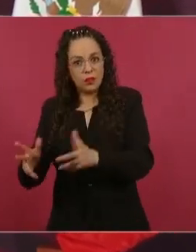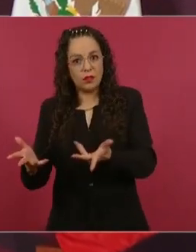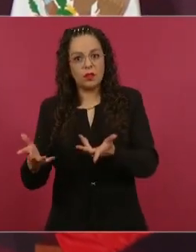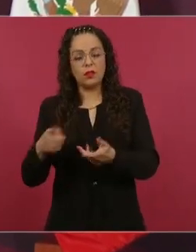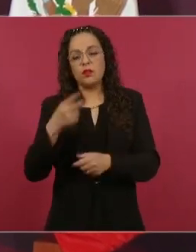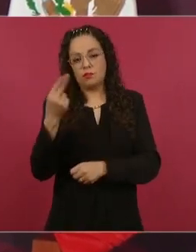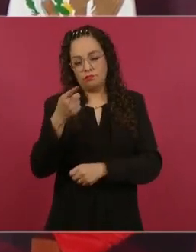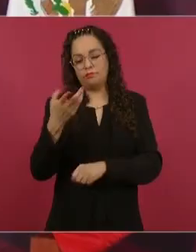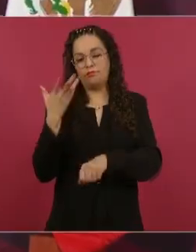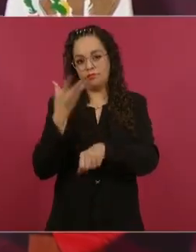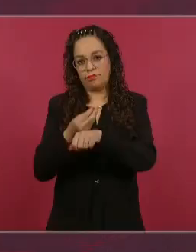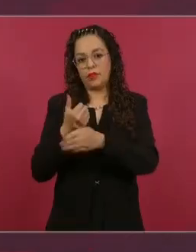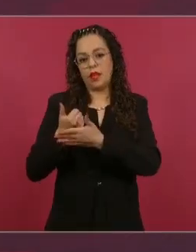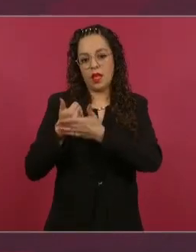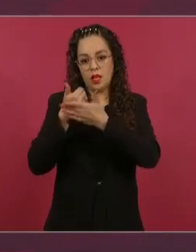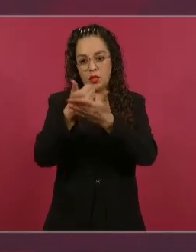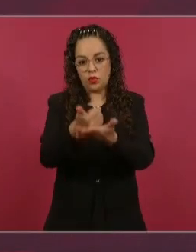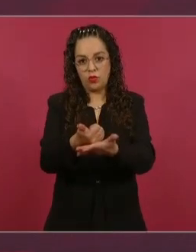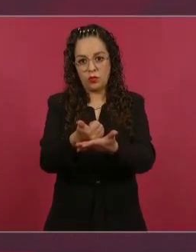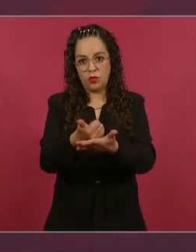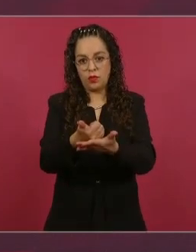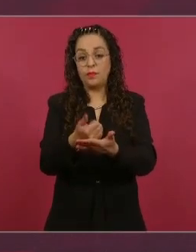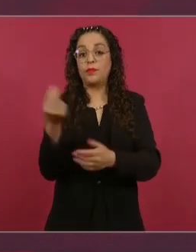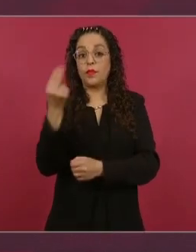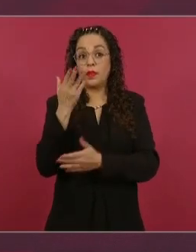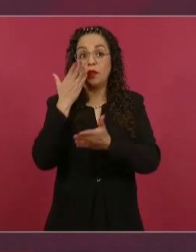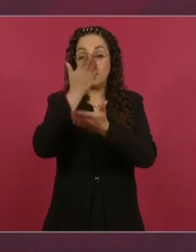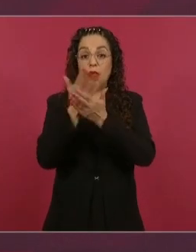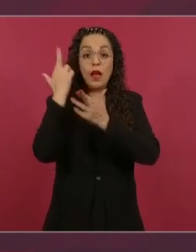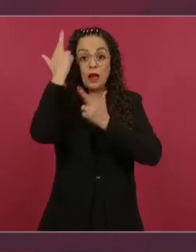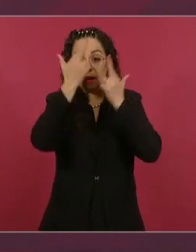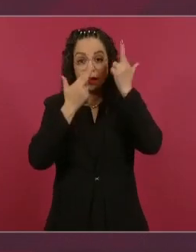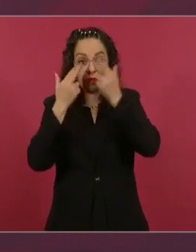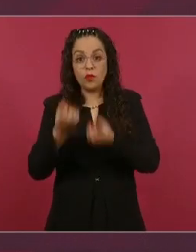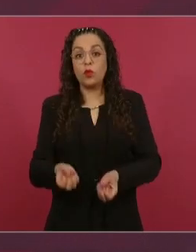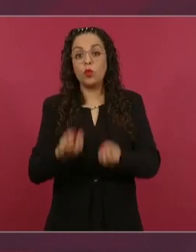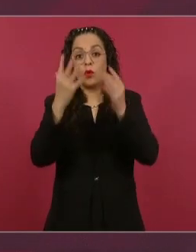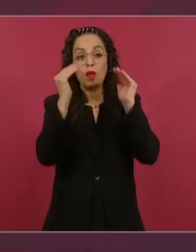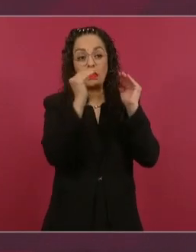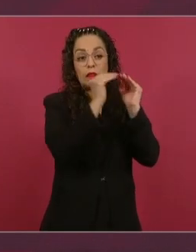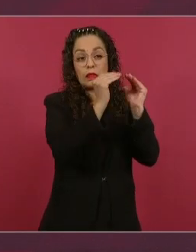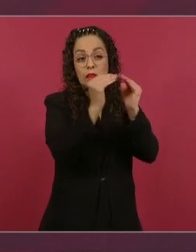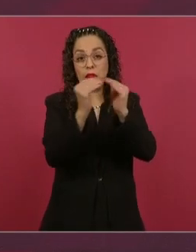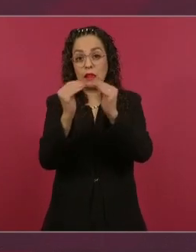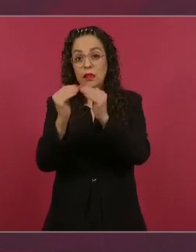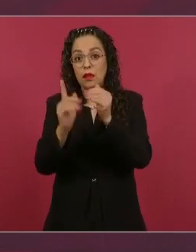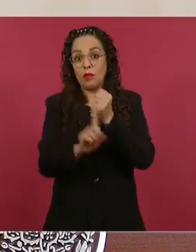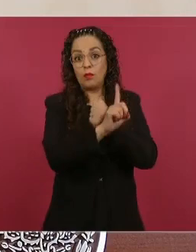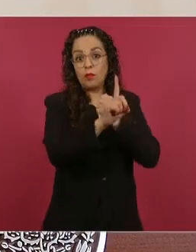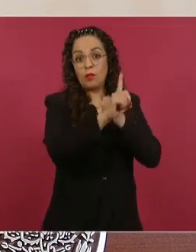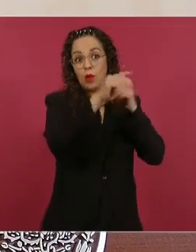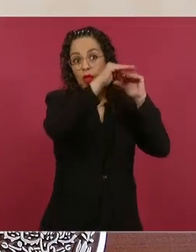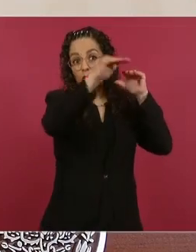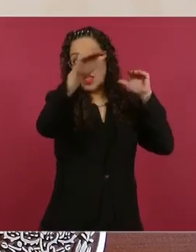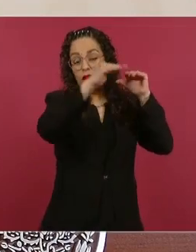También se va a hacer un censo de las casas afectadas en sus